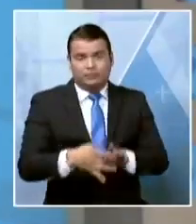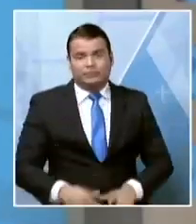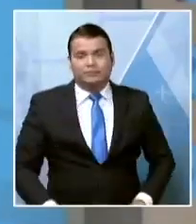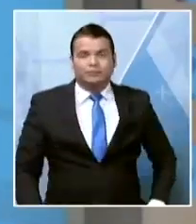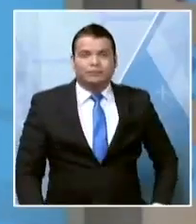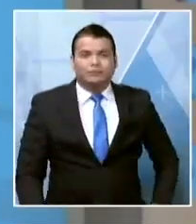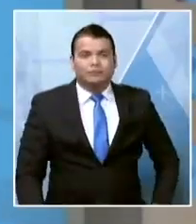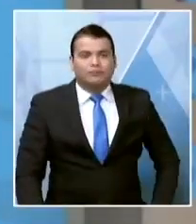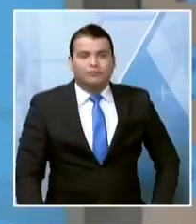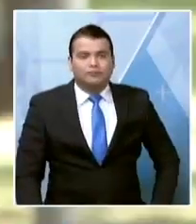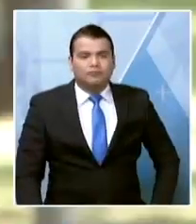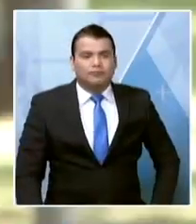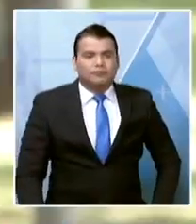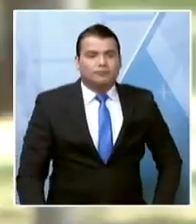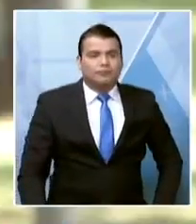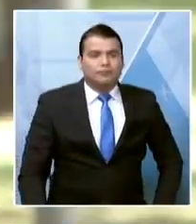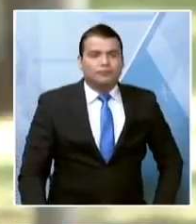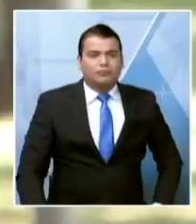hora en el sector.